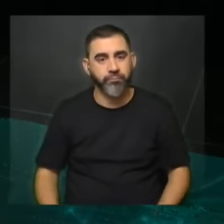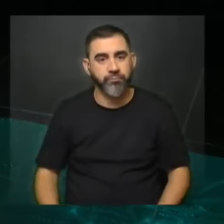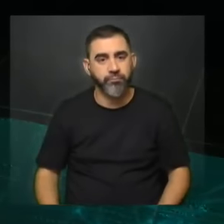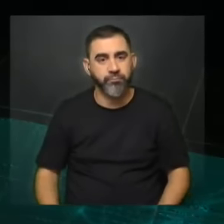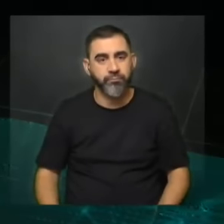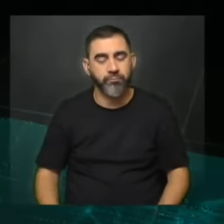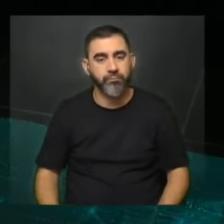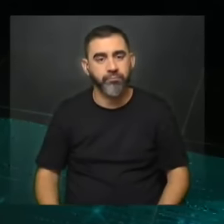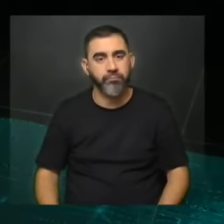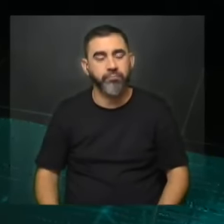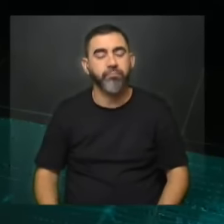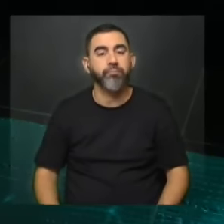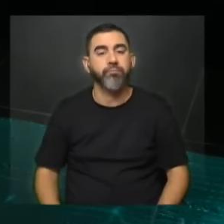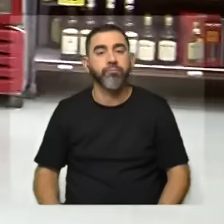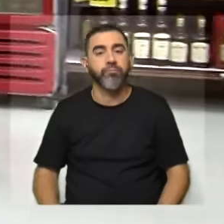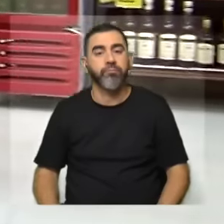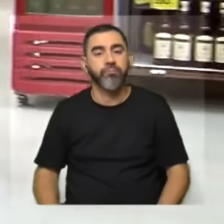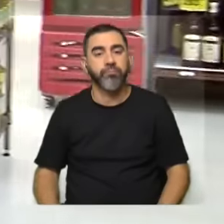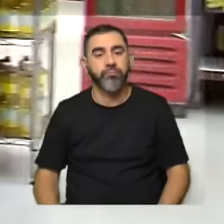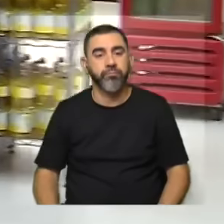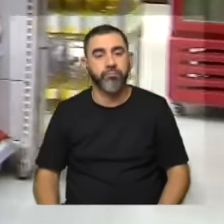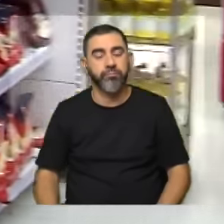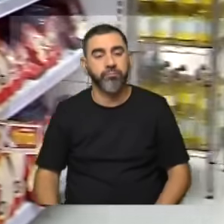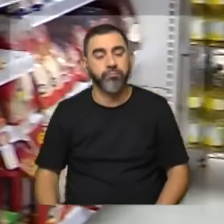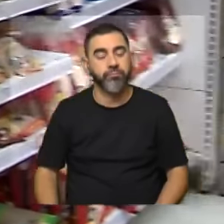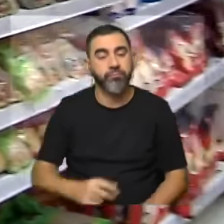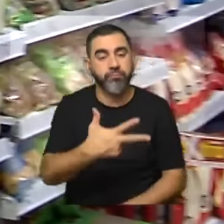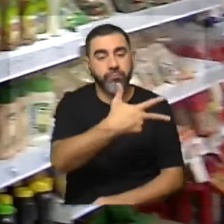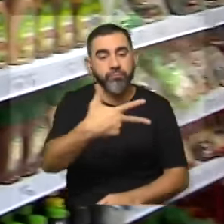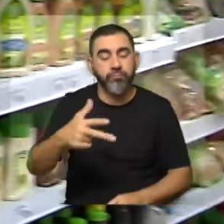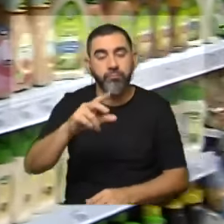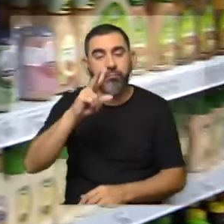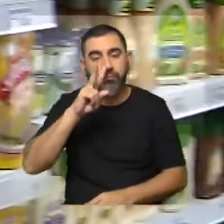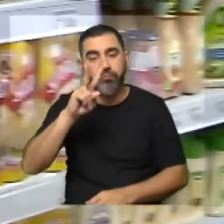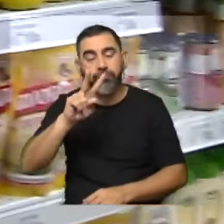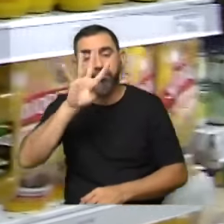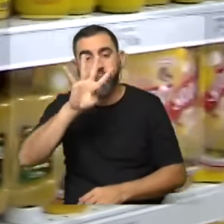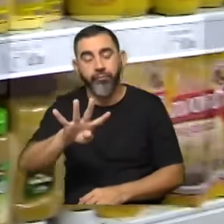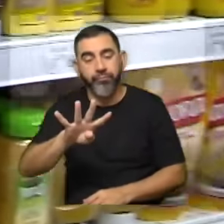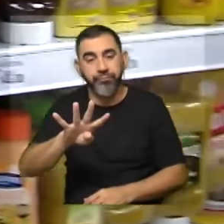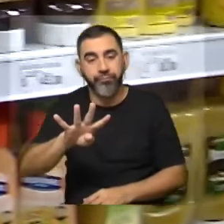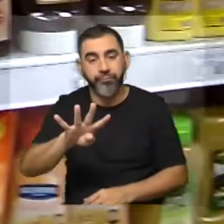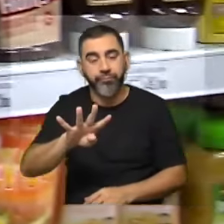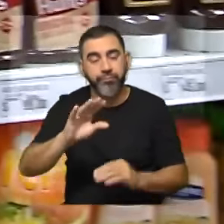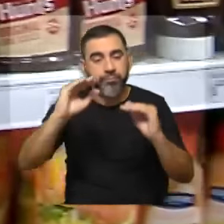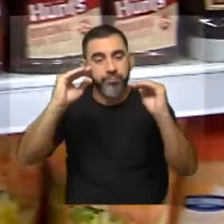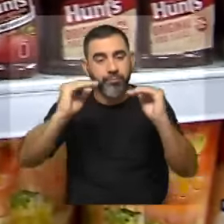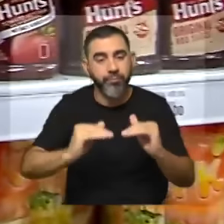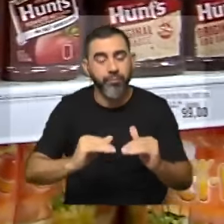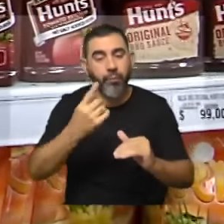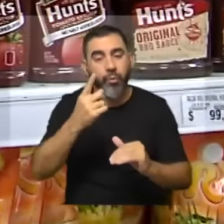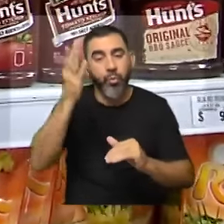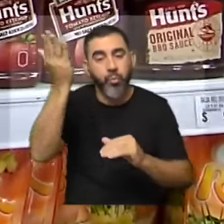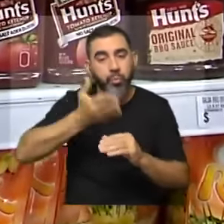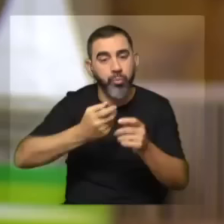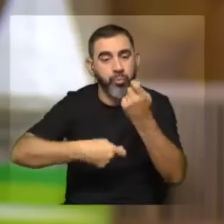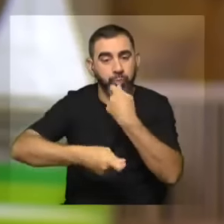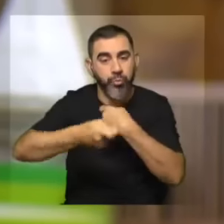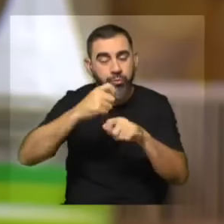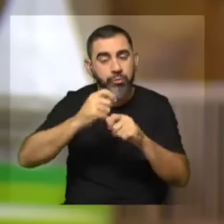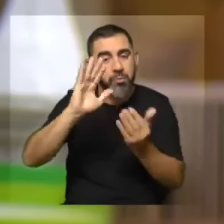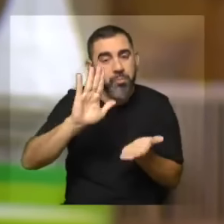empresa escante las primeras tres semanas del 2024 registraron una disminución del 1% en las ventas